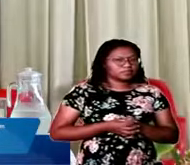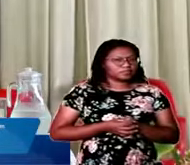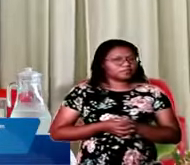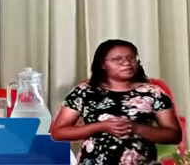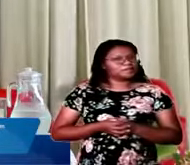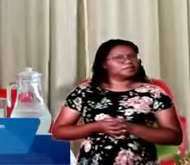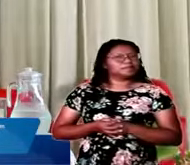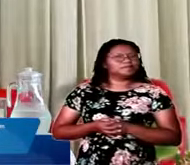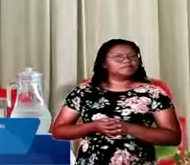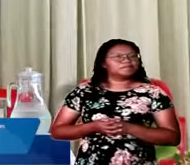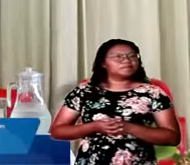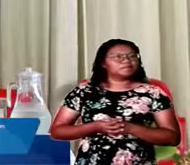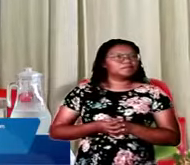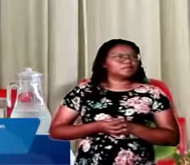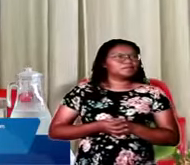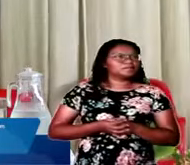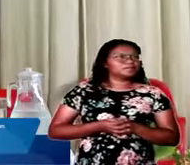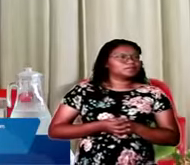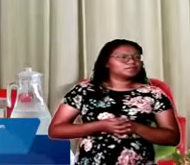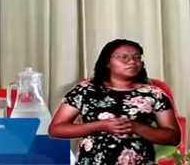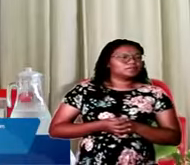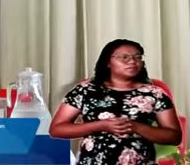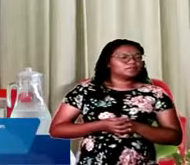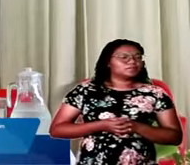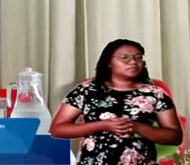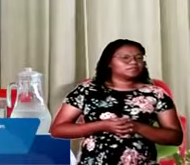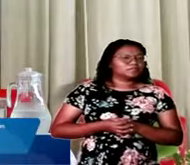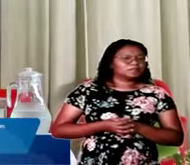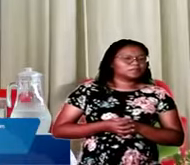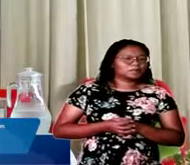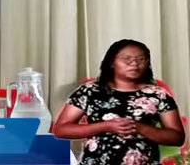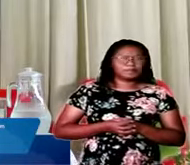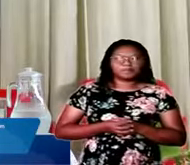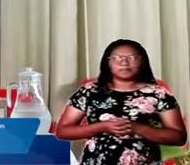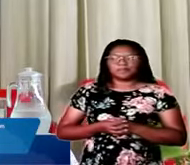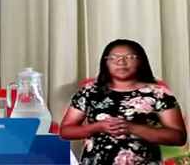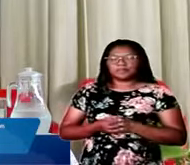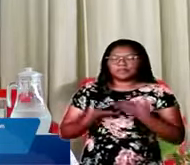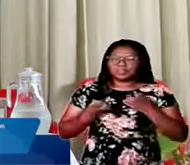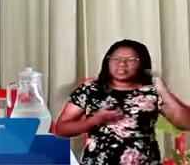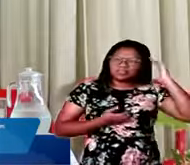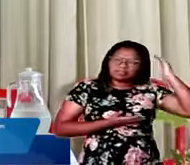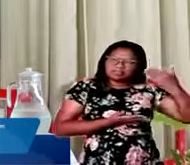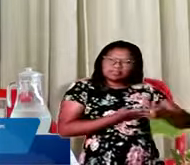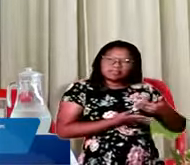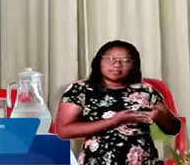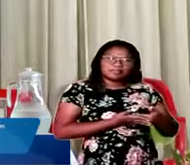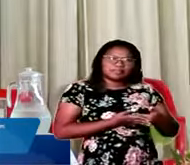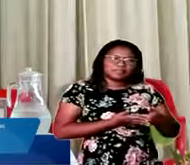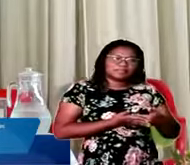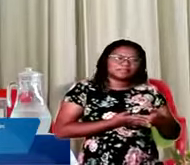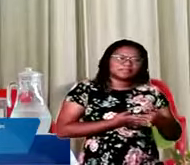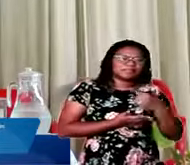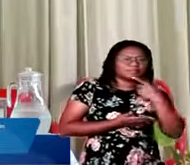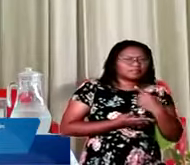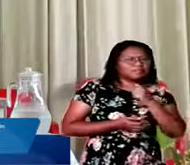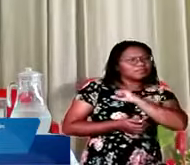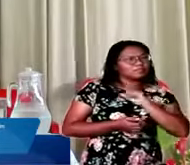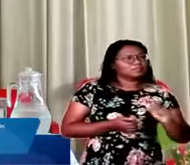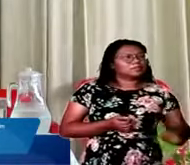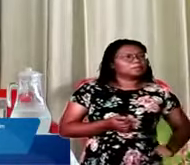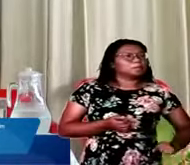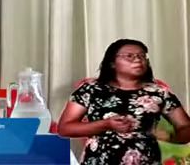no. Porque cuando él dice la Biblia queriendo justificarse, él le quiso decir al Señor, ¿y usted cree que yo no lo